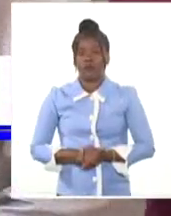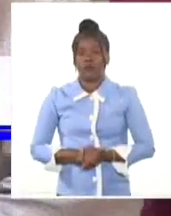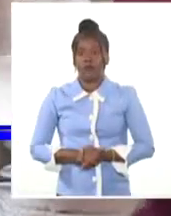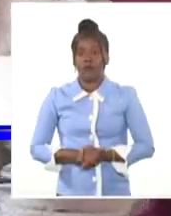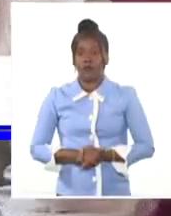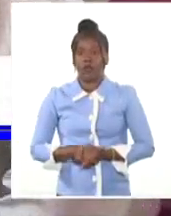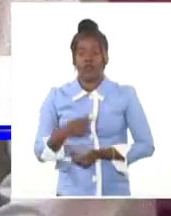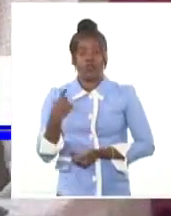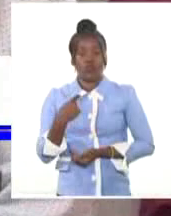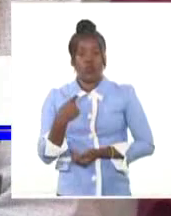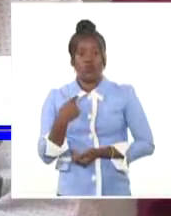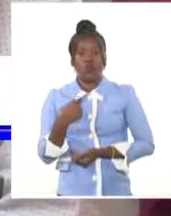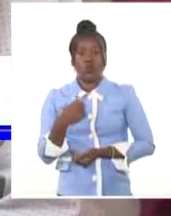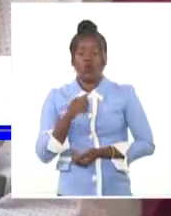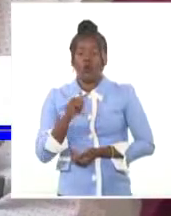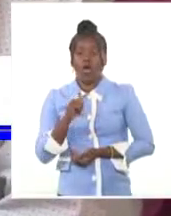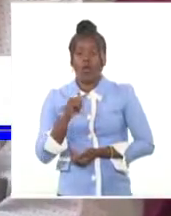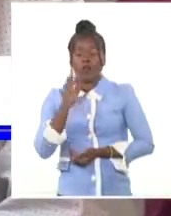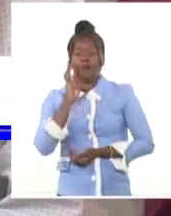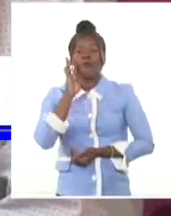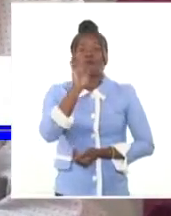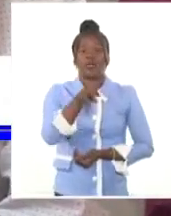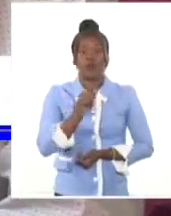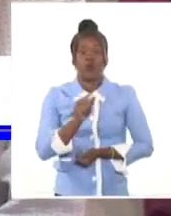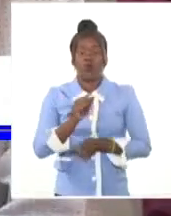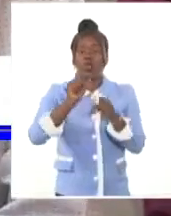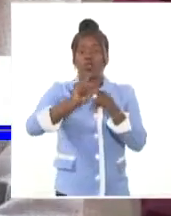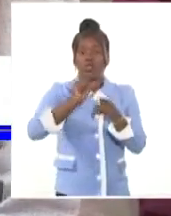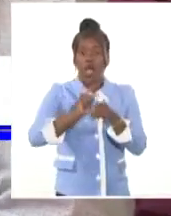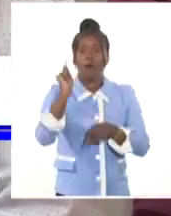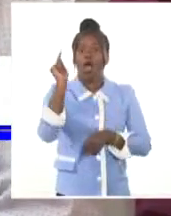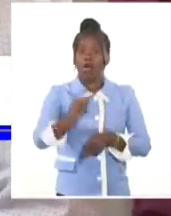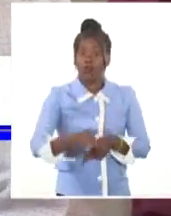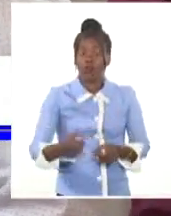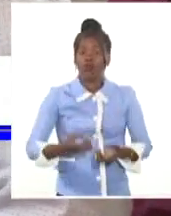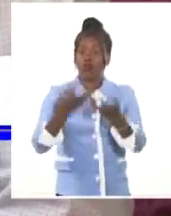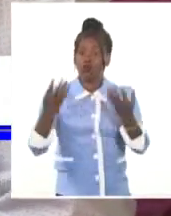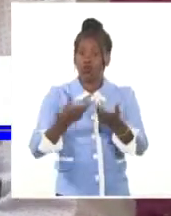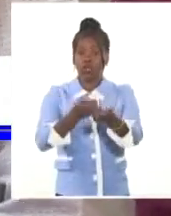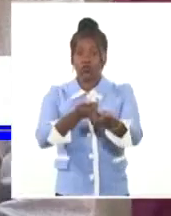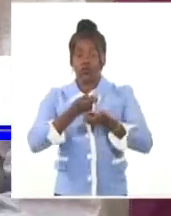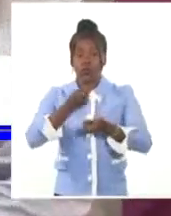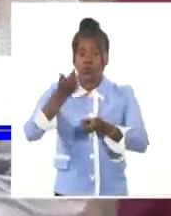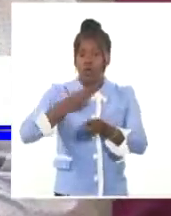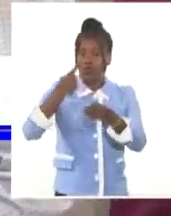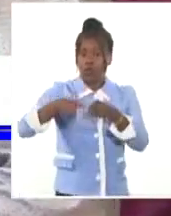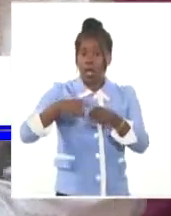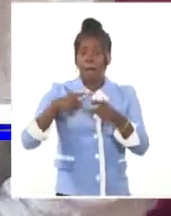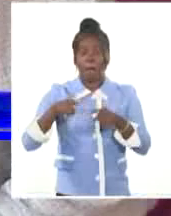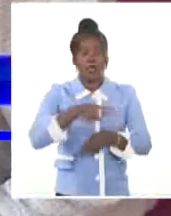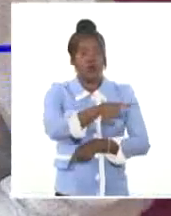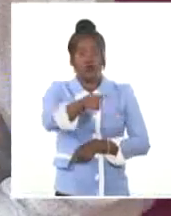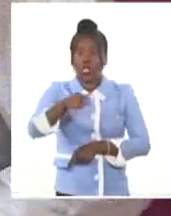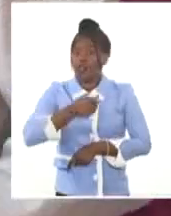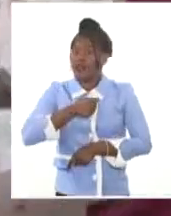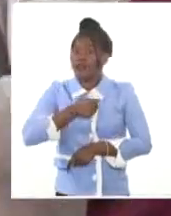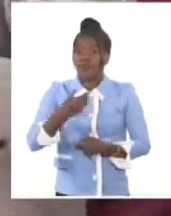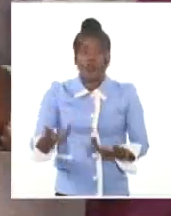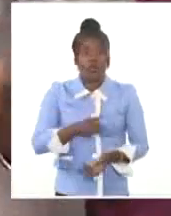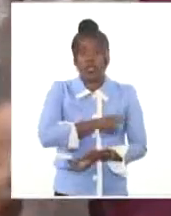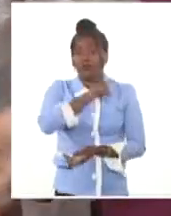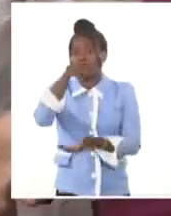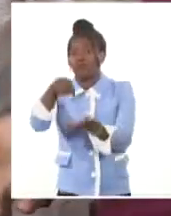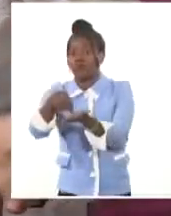pedimos vianda y eso, pero el campo nadie quiere ir a trabajar, nadie quiere ir para el campo. No tenemos gente para esto,